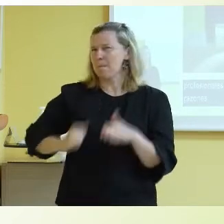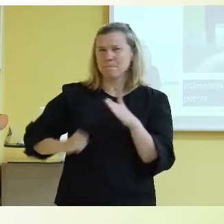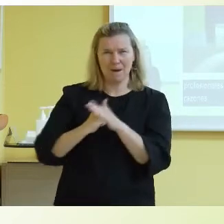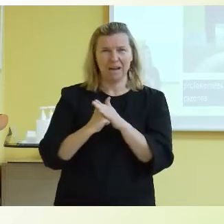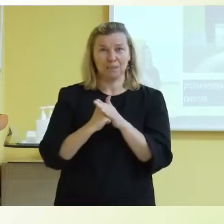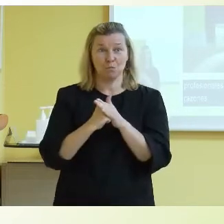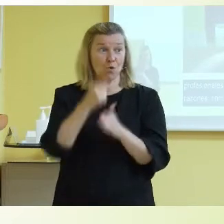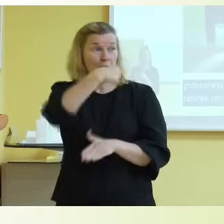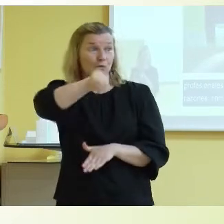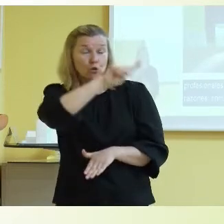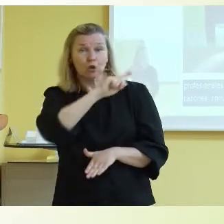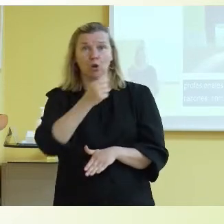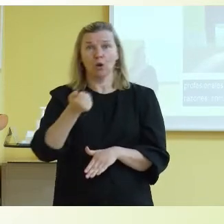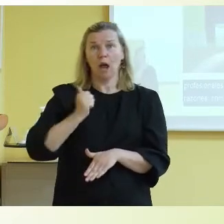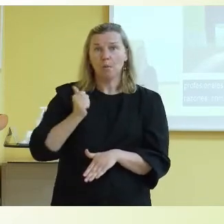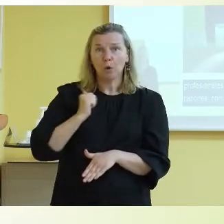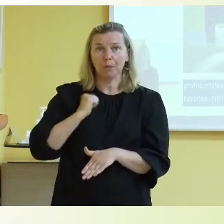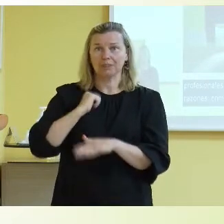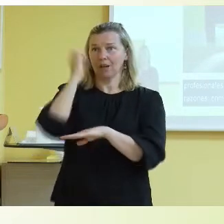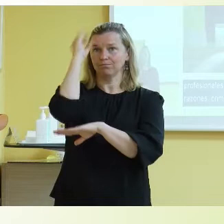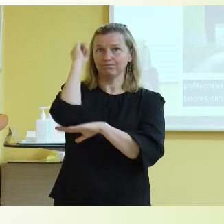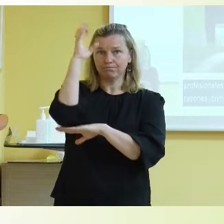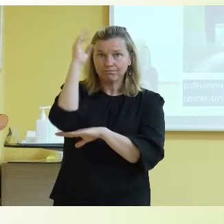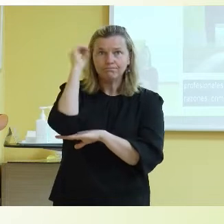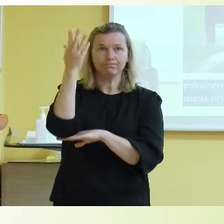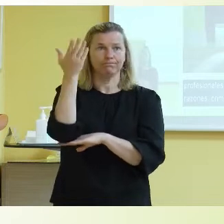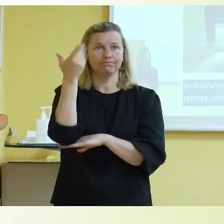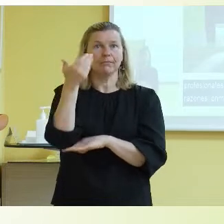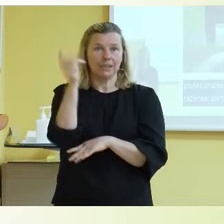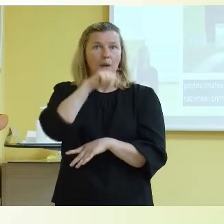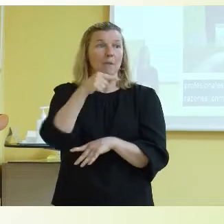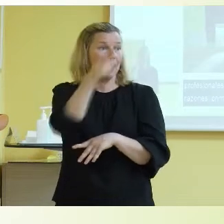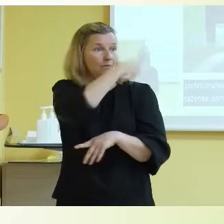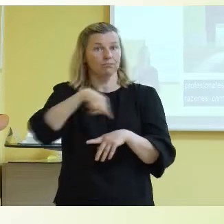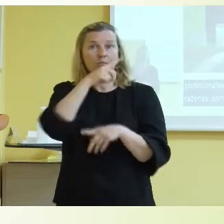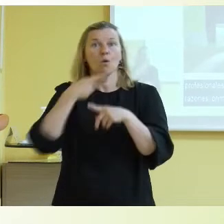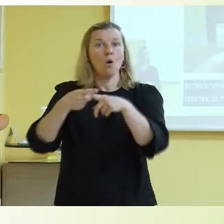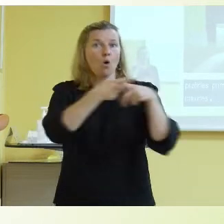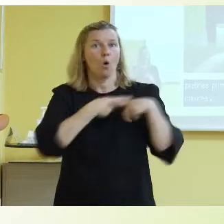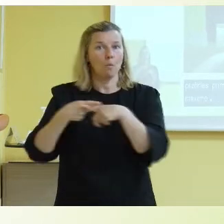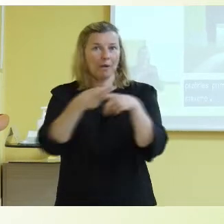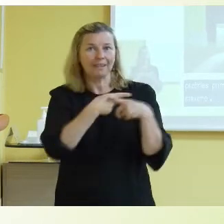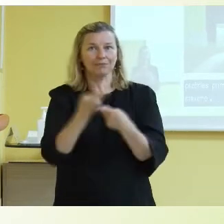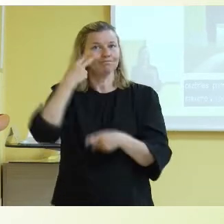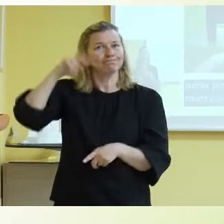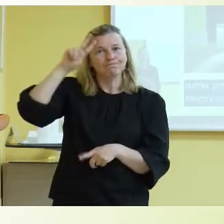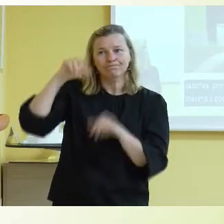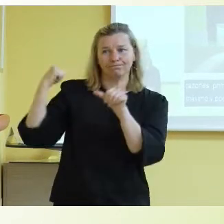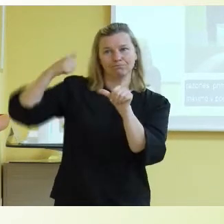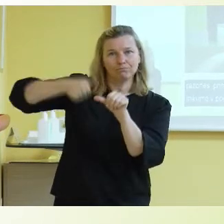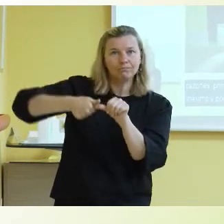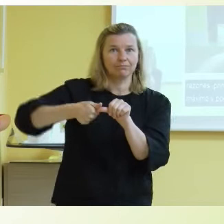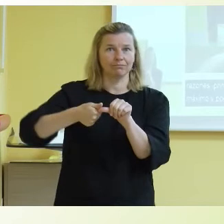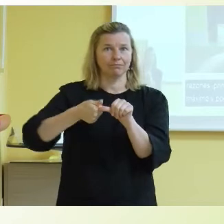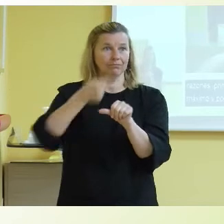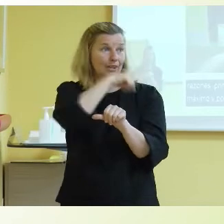podáis aprovechar a los ponentes y compartir también entre vosotros las experiencias y lo que vais a recibir